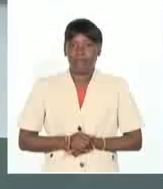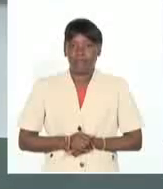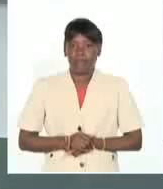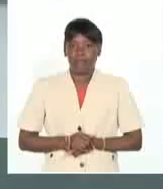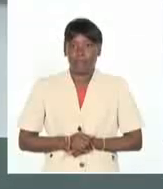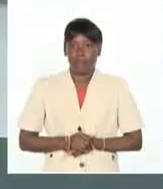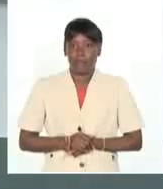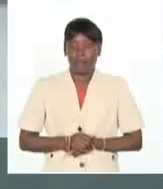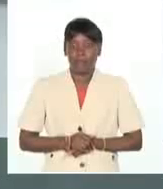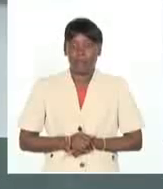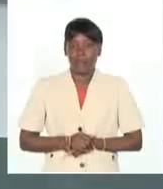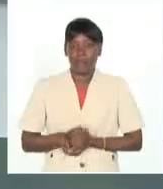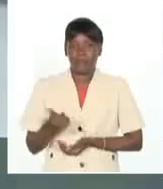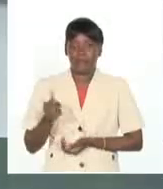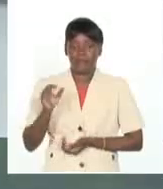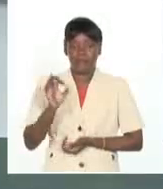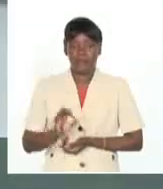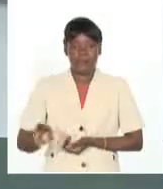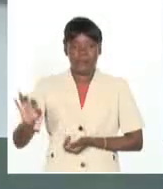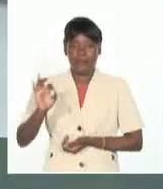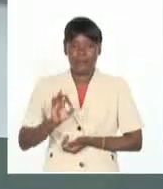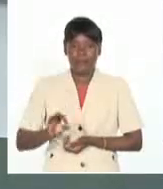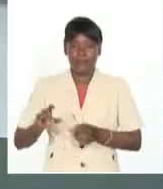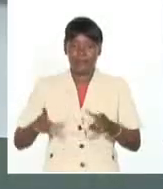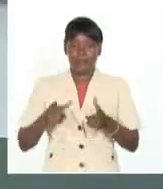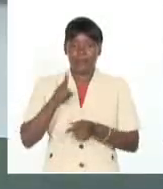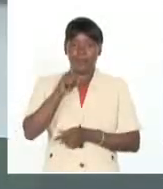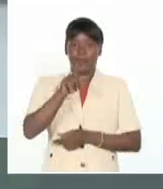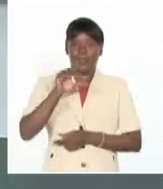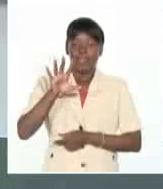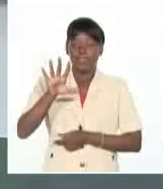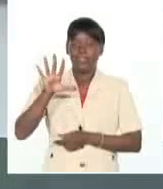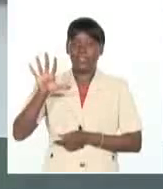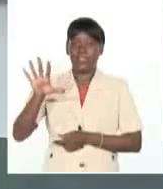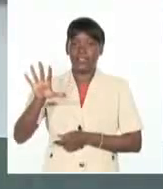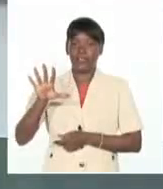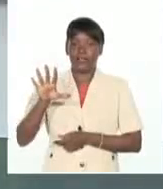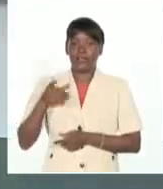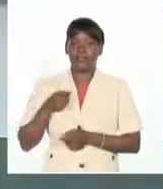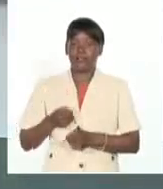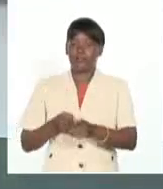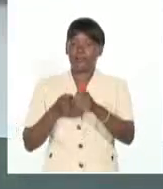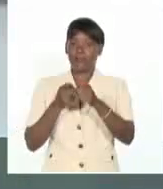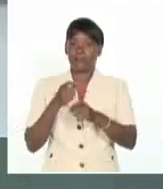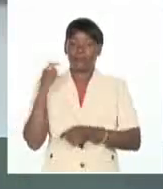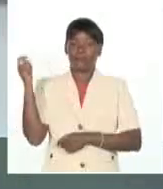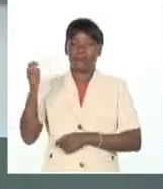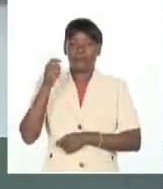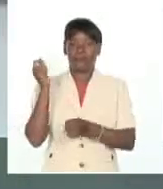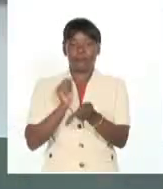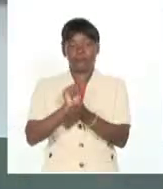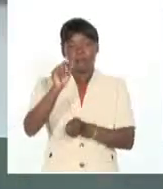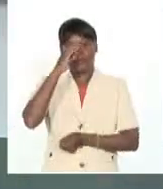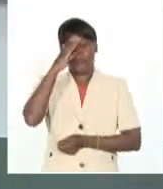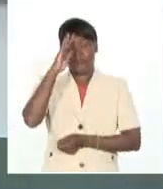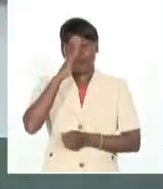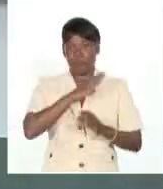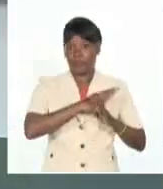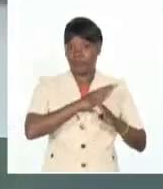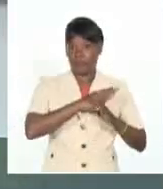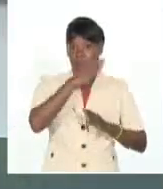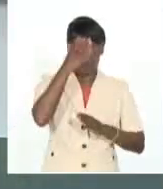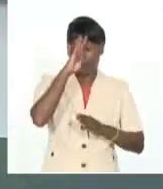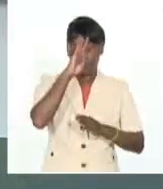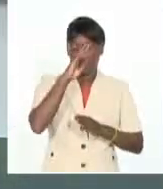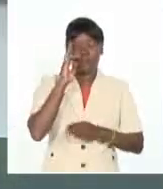Este 10 de octubre se conmemoran 155 años del inicio de las guerras de independencia de Cuba. El pueblo de Santiago de Cuba le rindió tributo